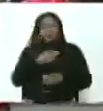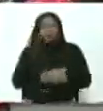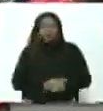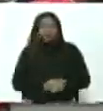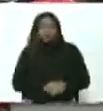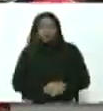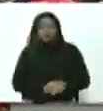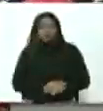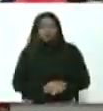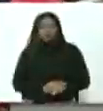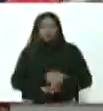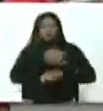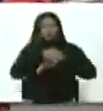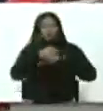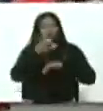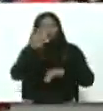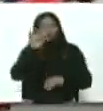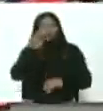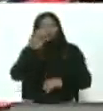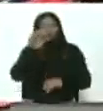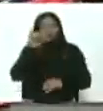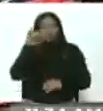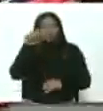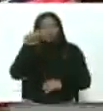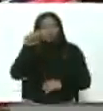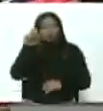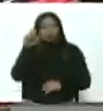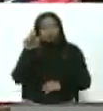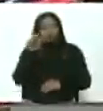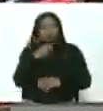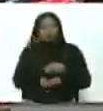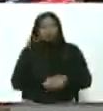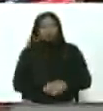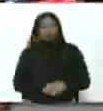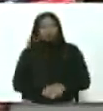En el municipio Freite, Dalinda Materán.